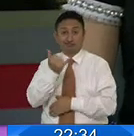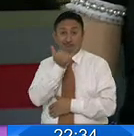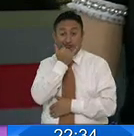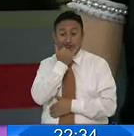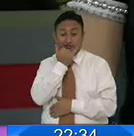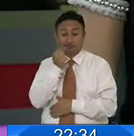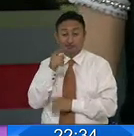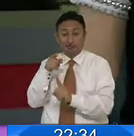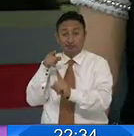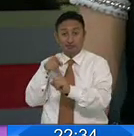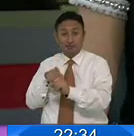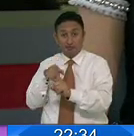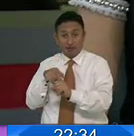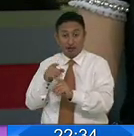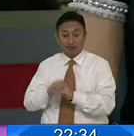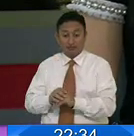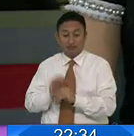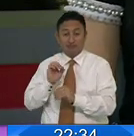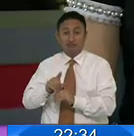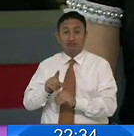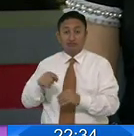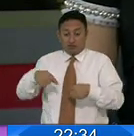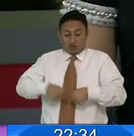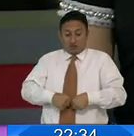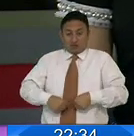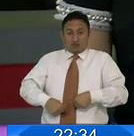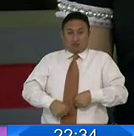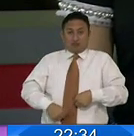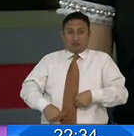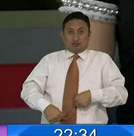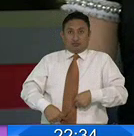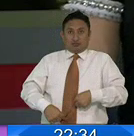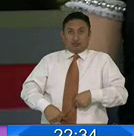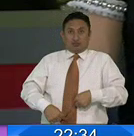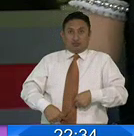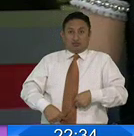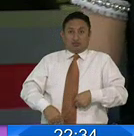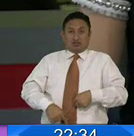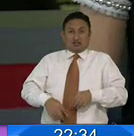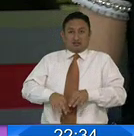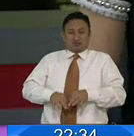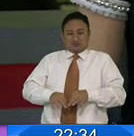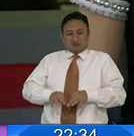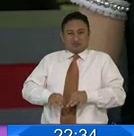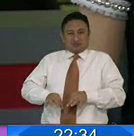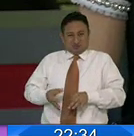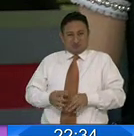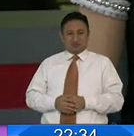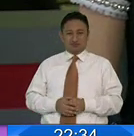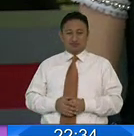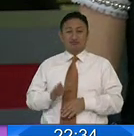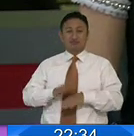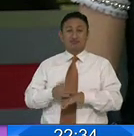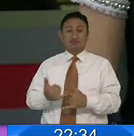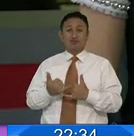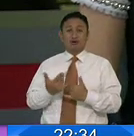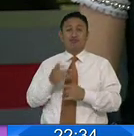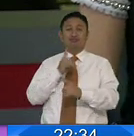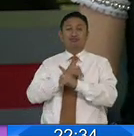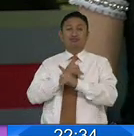según un informe médico le perforaron el intento inter intestino como consecuencia sufre de discapacidad